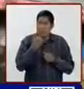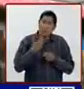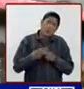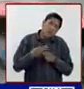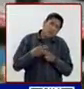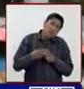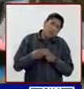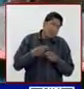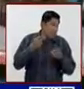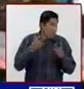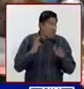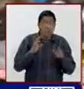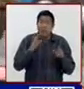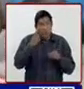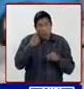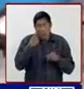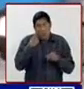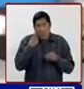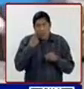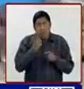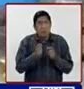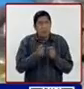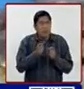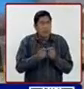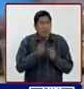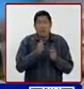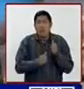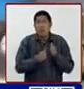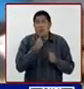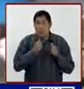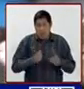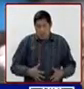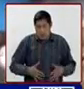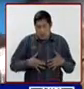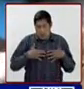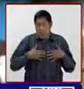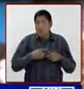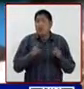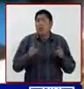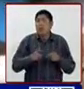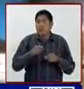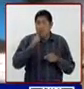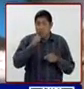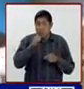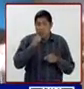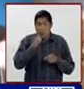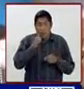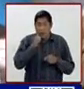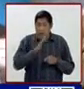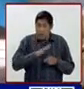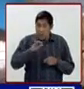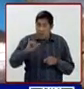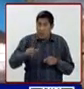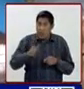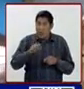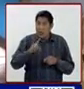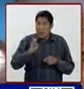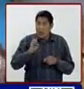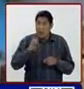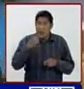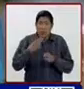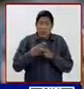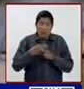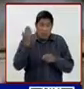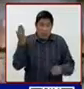sus nombres, a pesar de que no conoce exactamente cuál había sido en vida los nombres, pero doña Jade con seguridad se acuerda de las 50